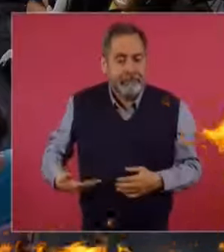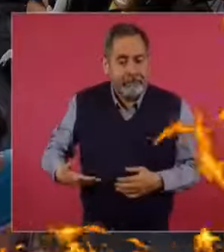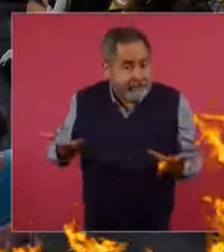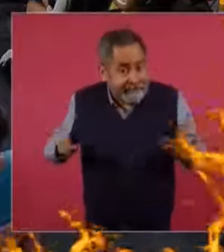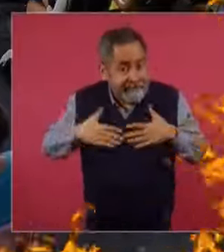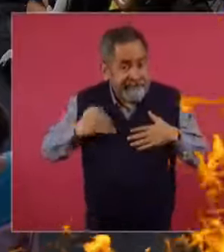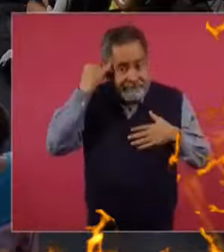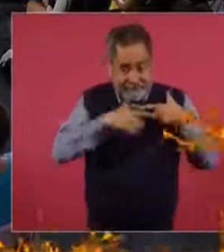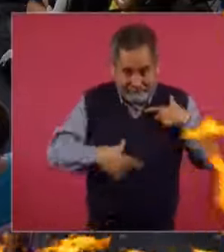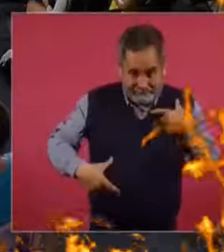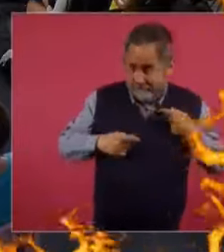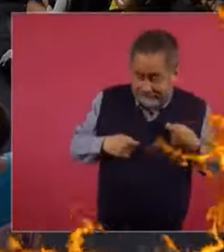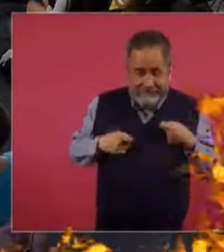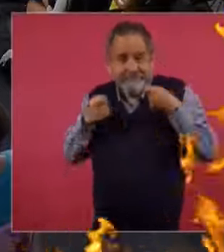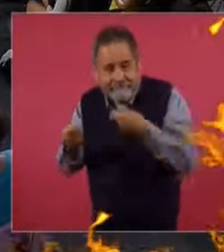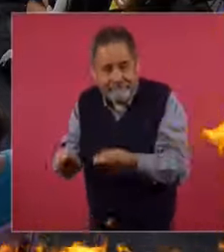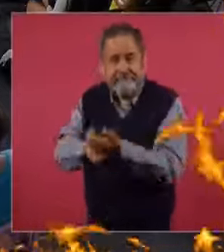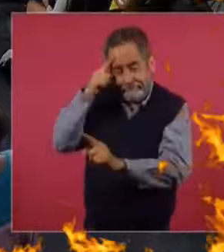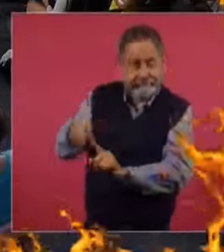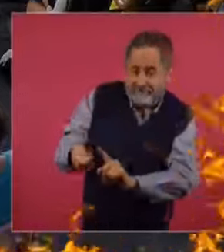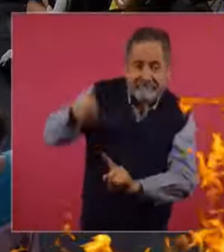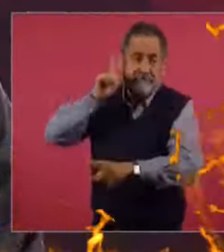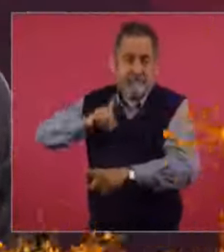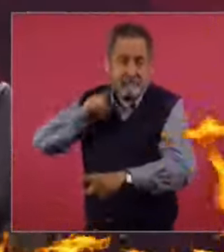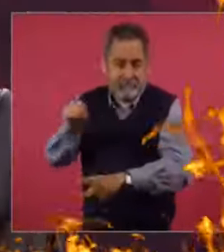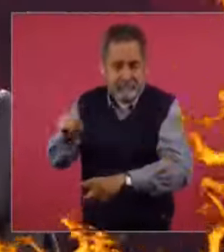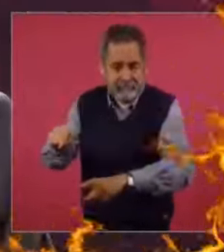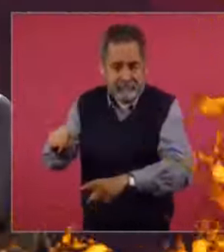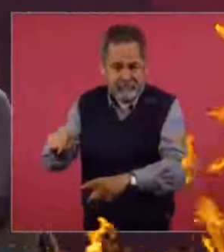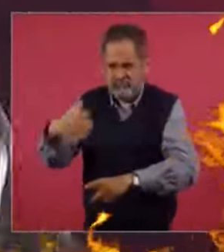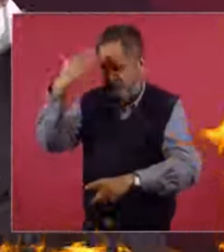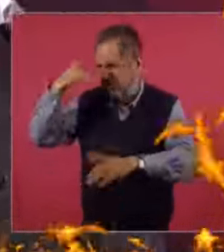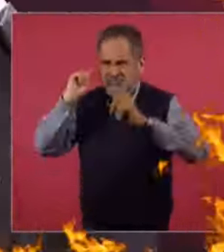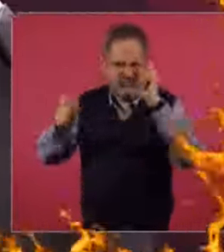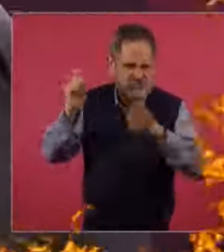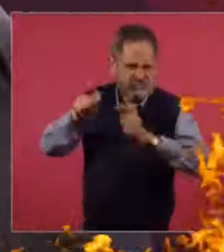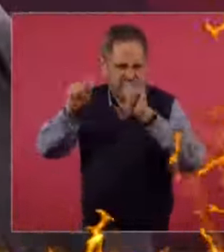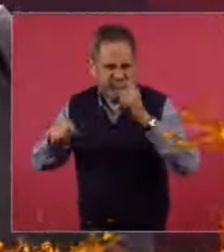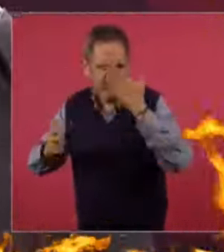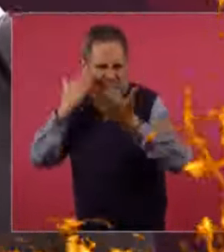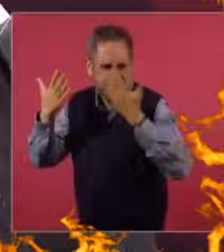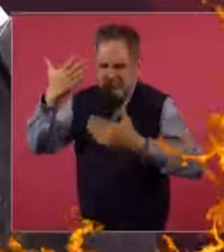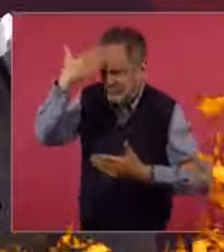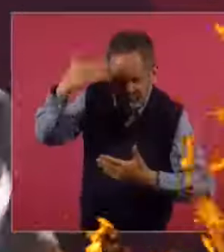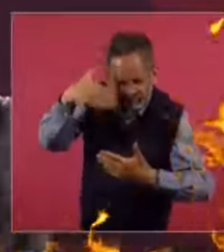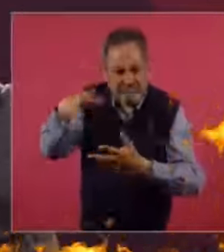Voy a entregarle la banda a una mujer preparada,